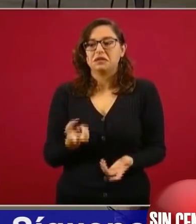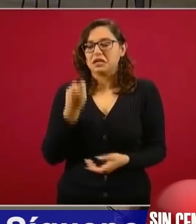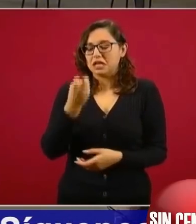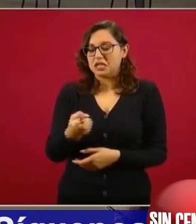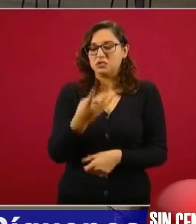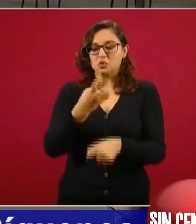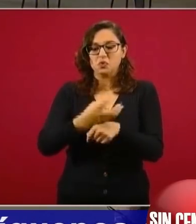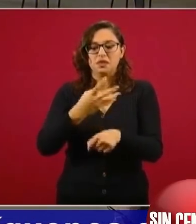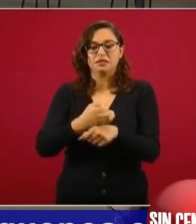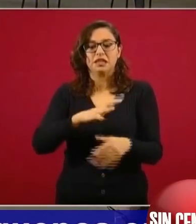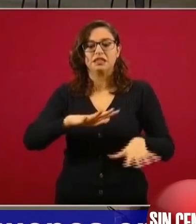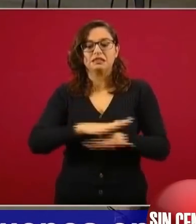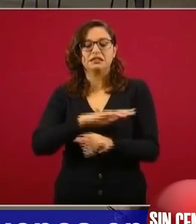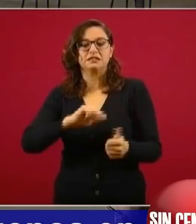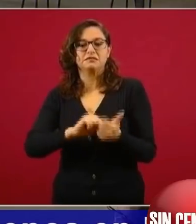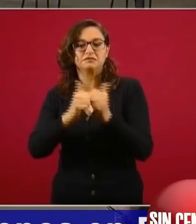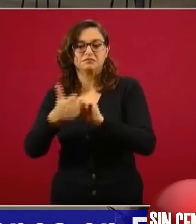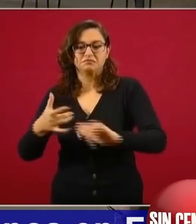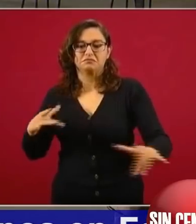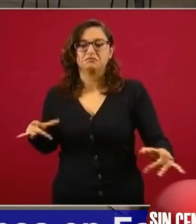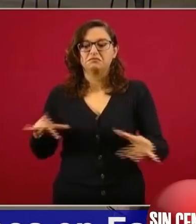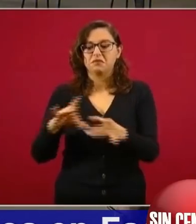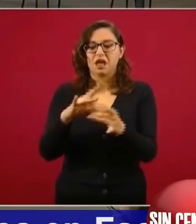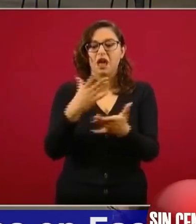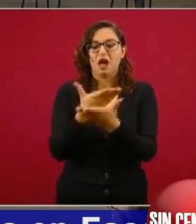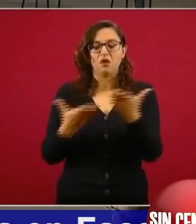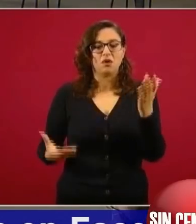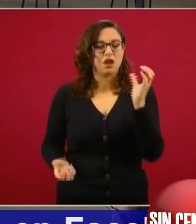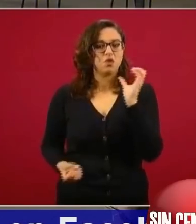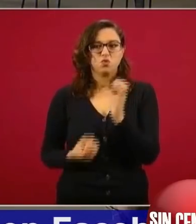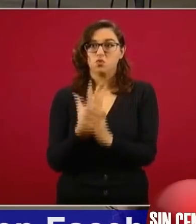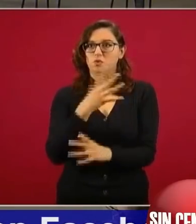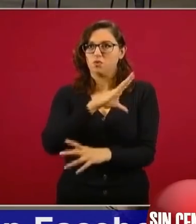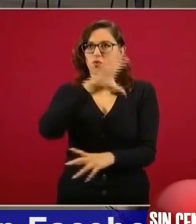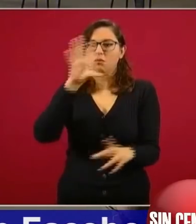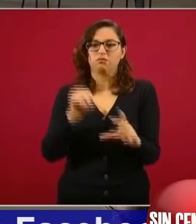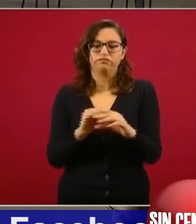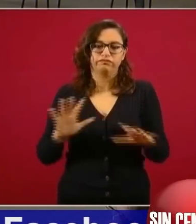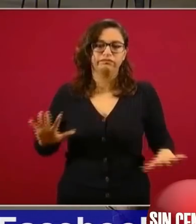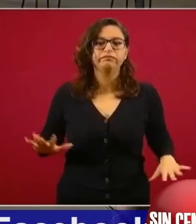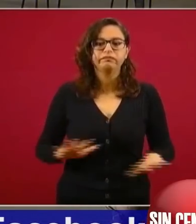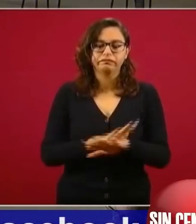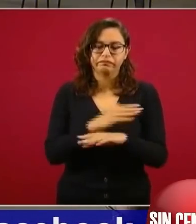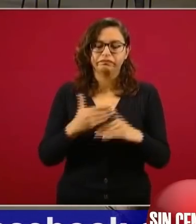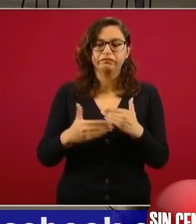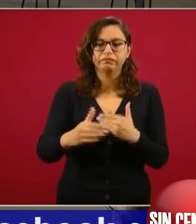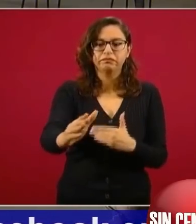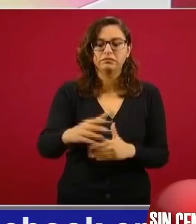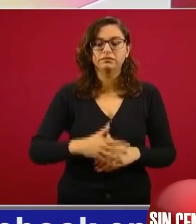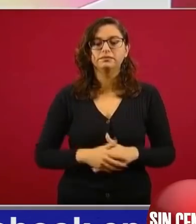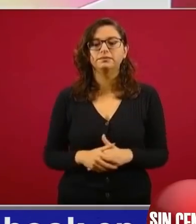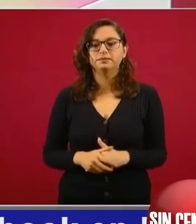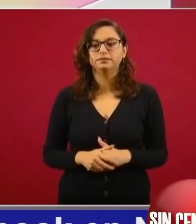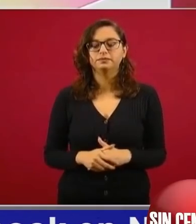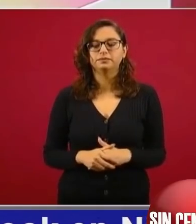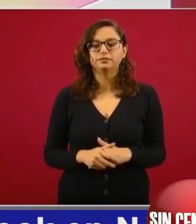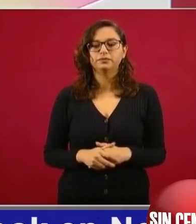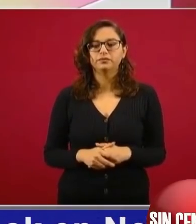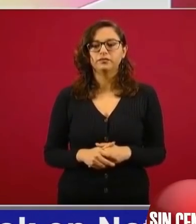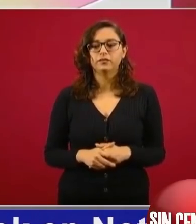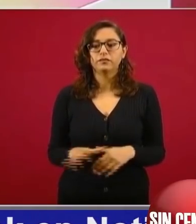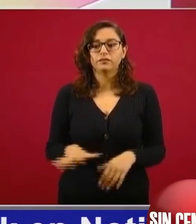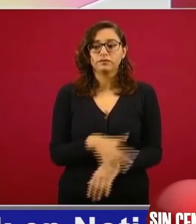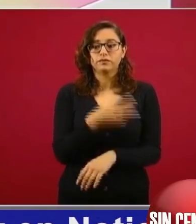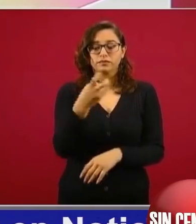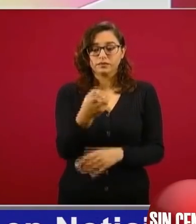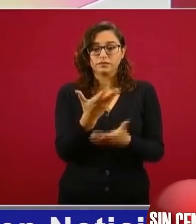todo el espacio aéreo un rediseño completo, como lo vamos a ver ahora. Estos estudios han permitido definir